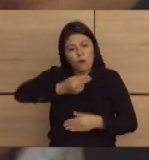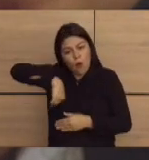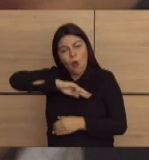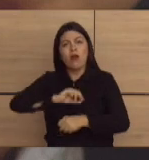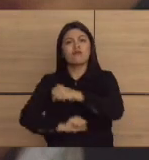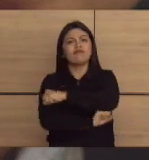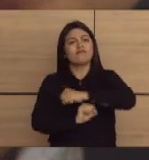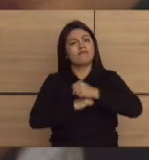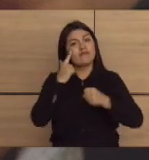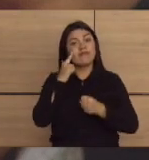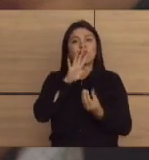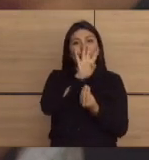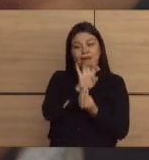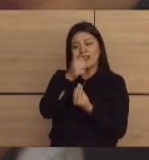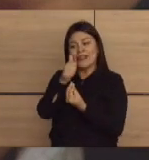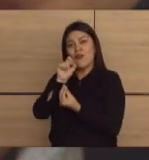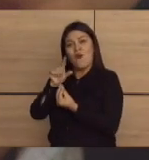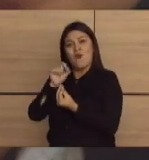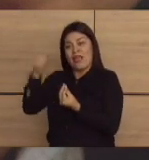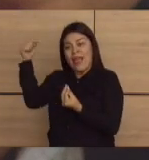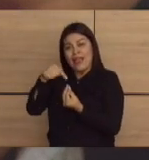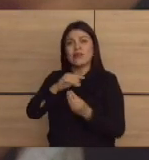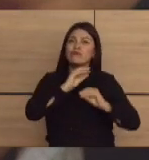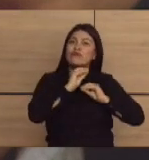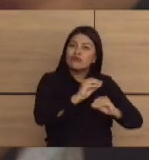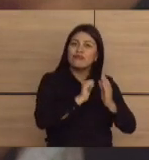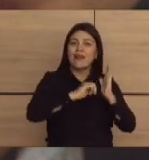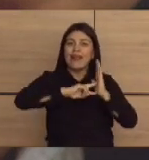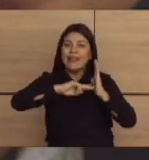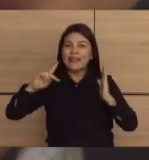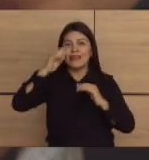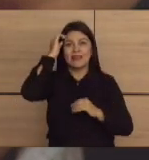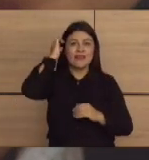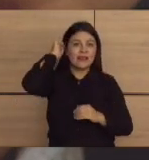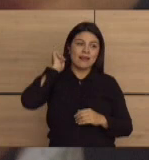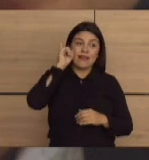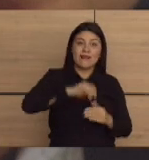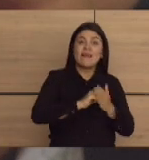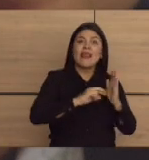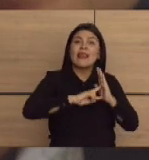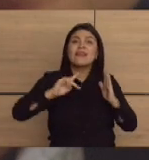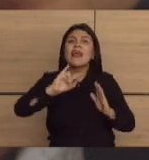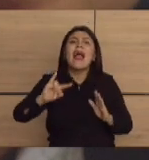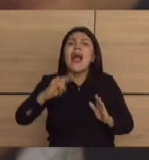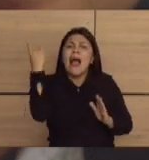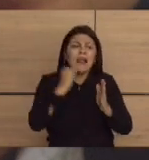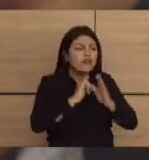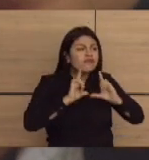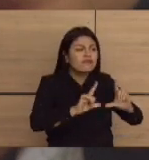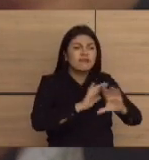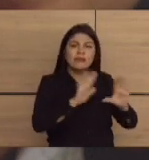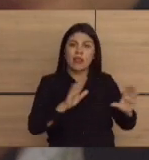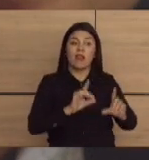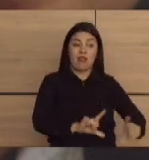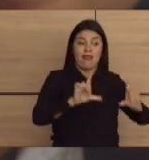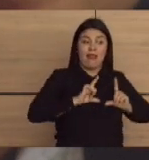últimos 3 años del bachillerato esa formación técnica que les permita graduarse en una mano con el diploma de bachiller, en la